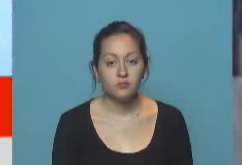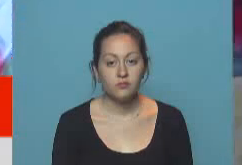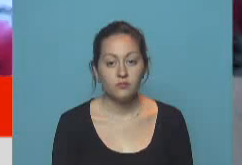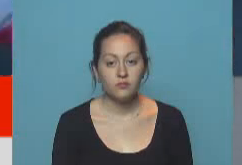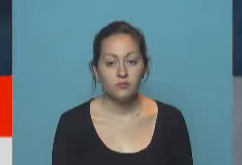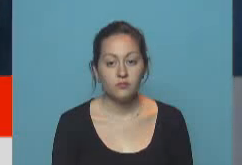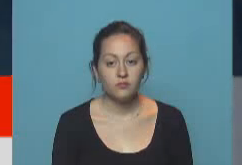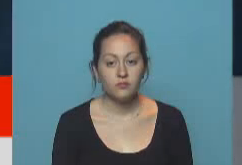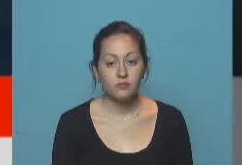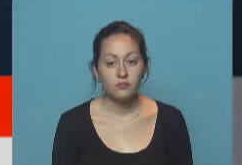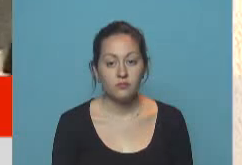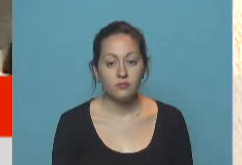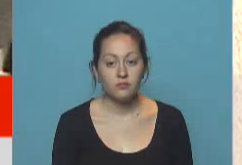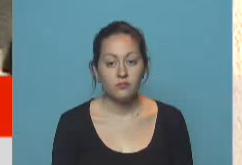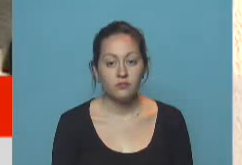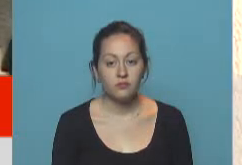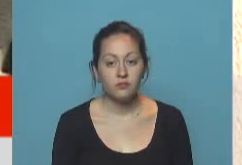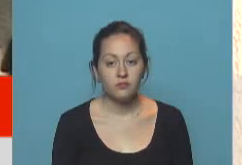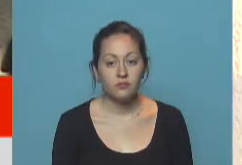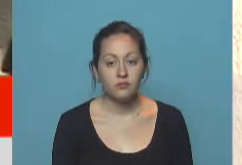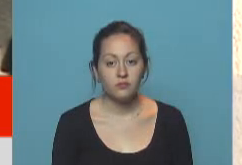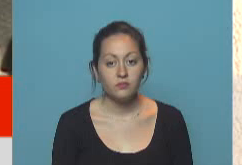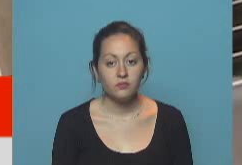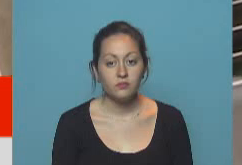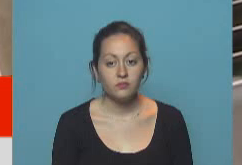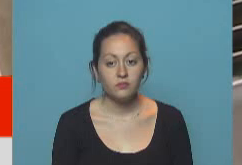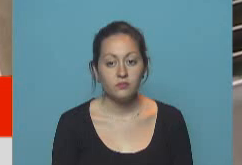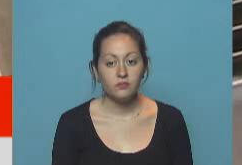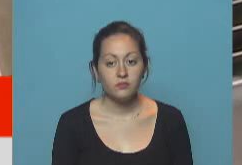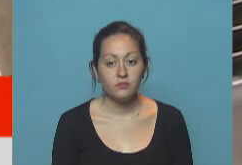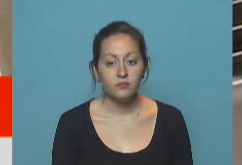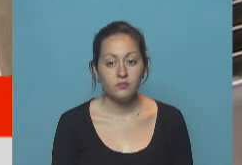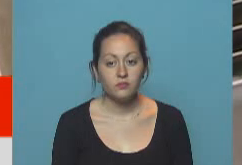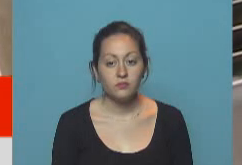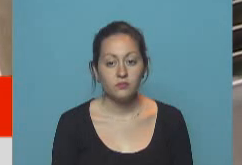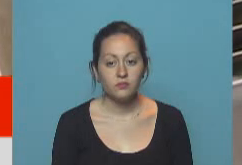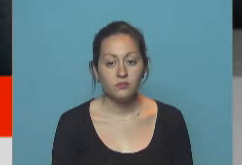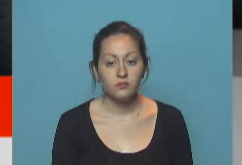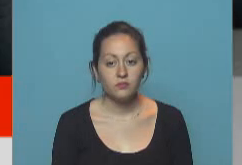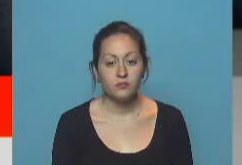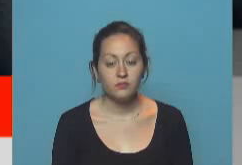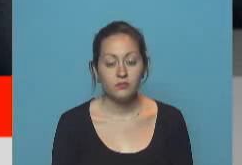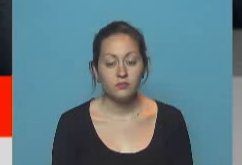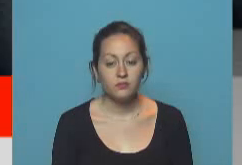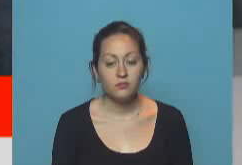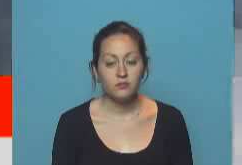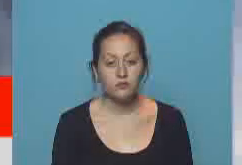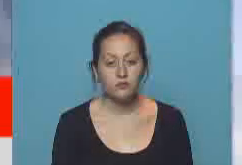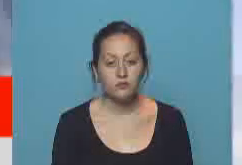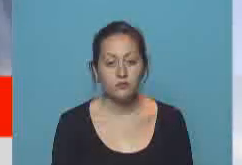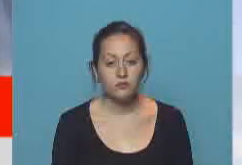esta causa al fuero federal. Recordemos que tanto la doctora Arroyo Salgado, ex esposa de Nisman, como la madre y la hermana de